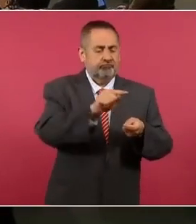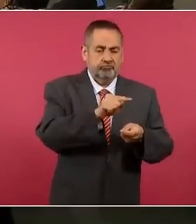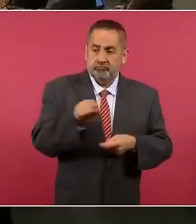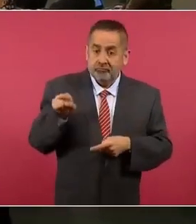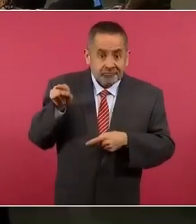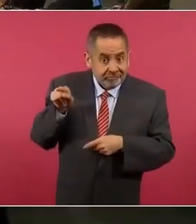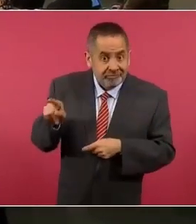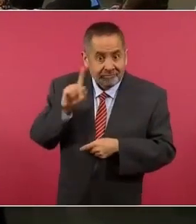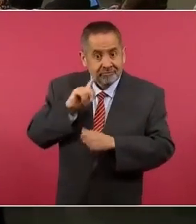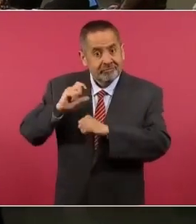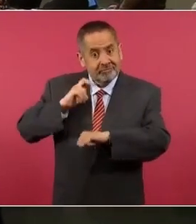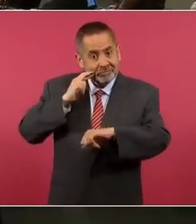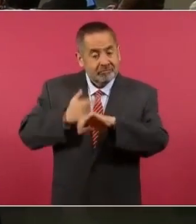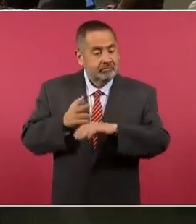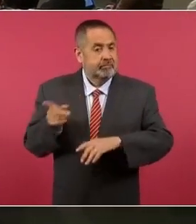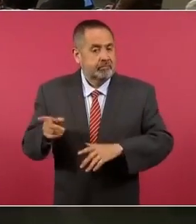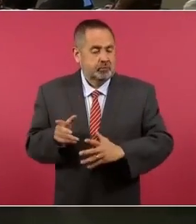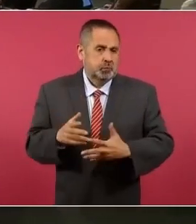Entonces,